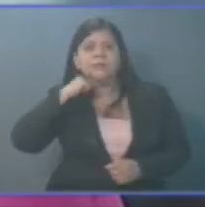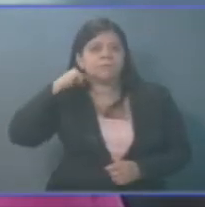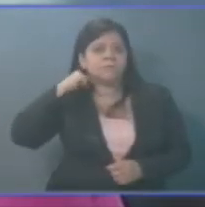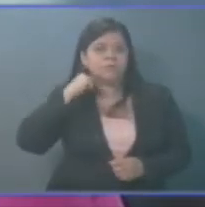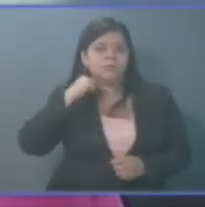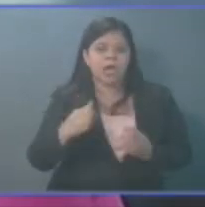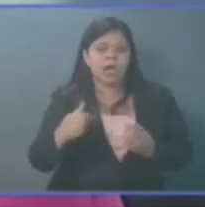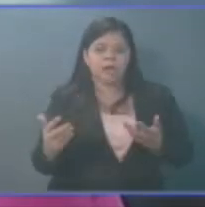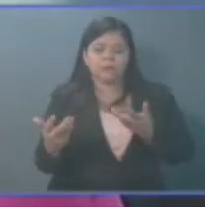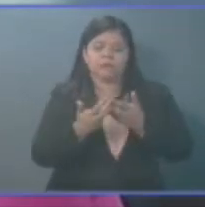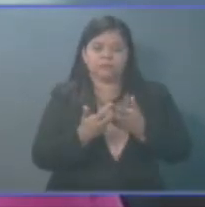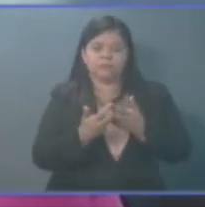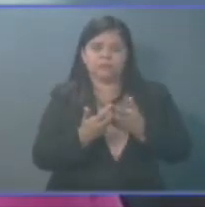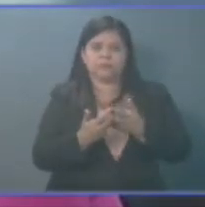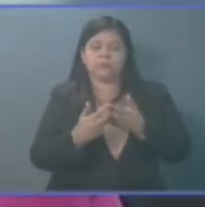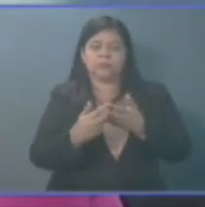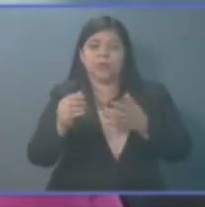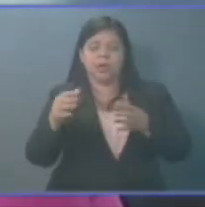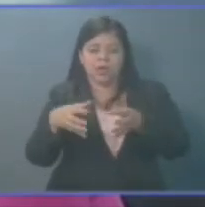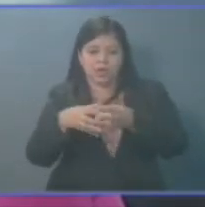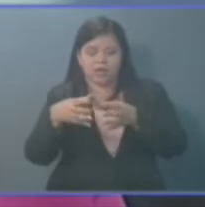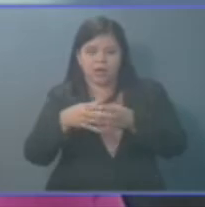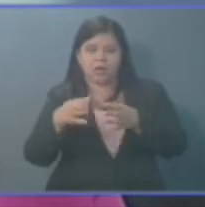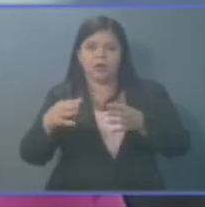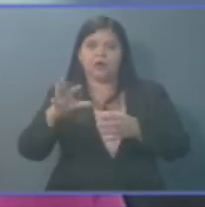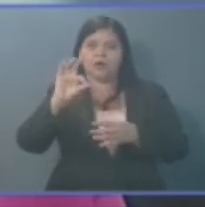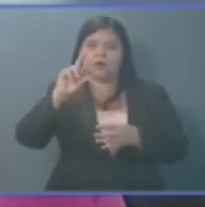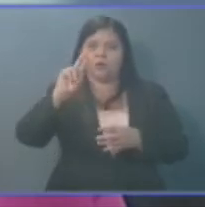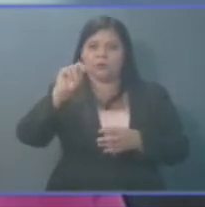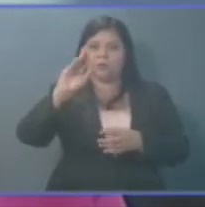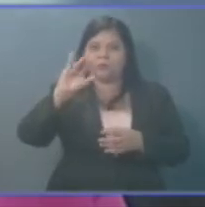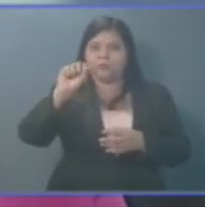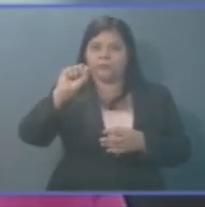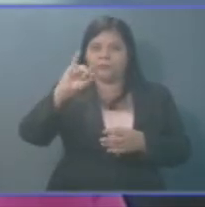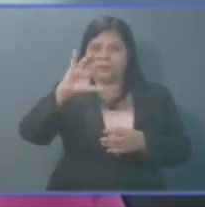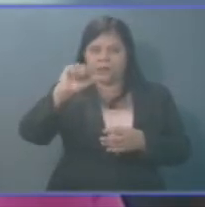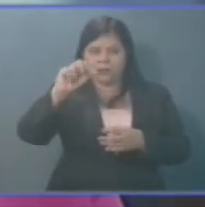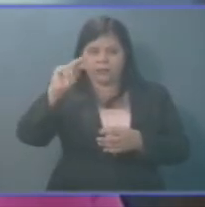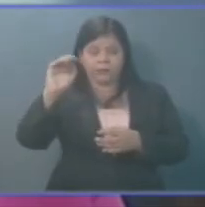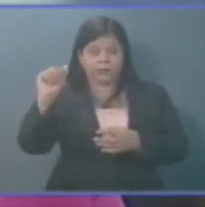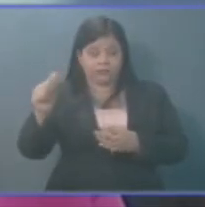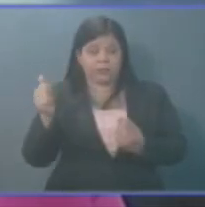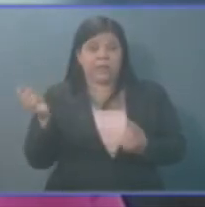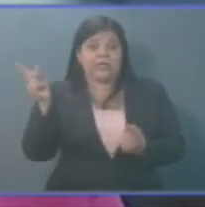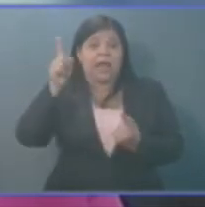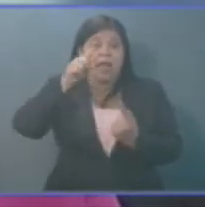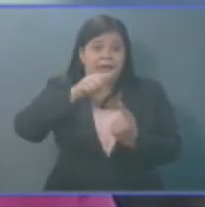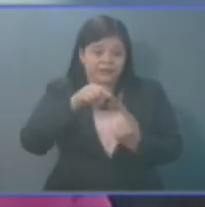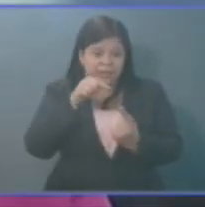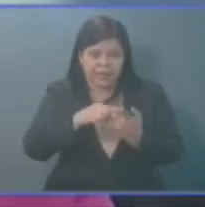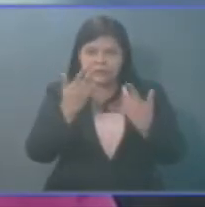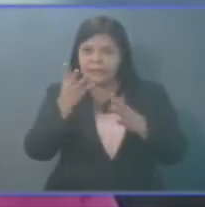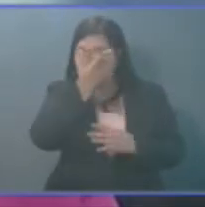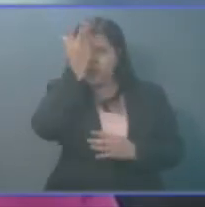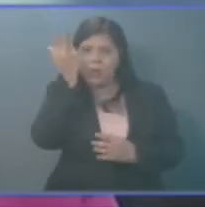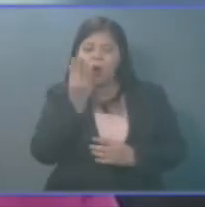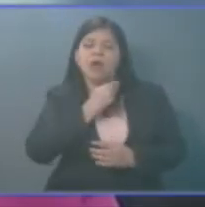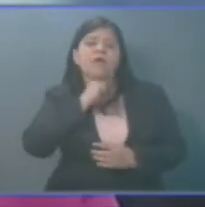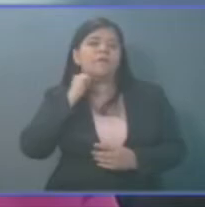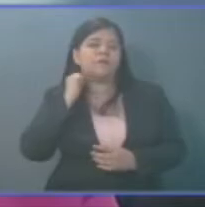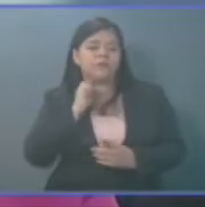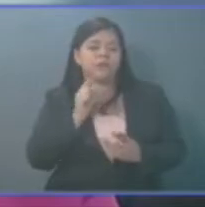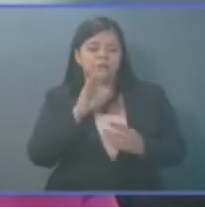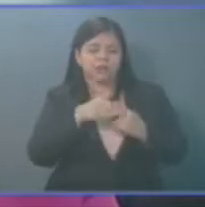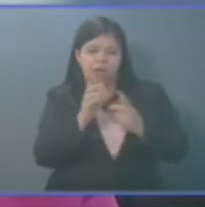los principios de la Congregación Franciscana hasta recibir los votos sacerdotales y cambiar su nombre por el de